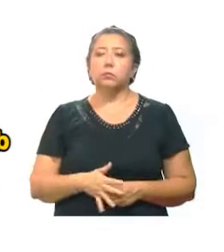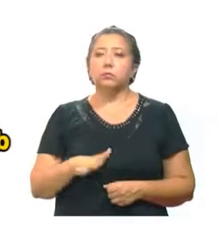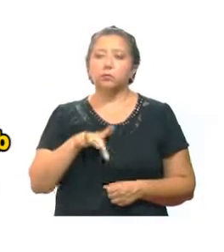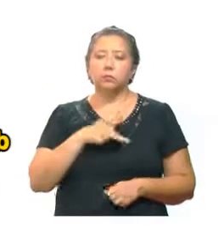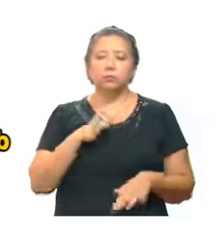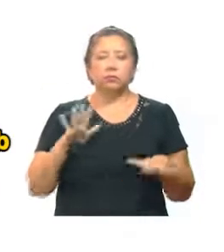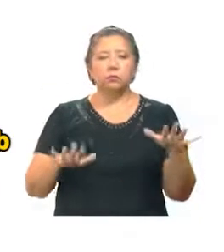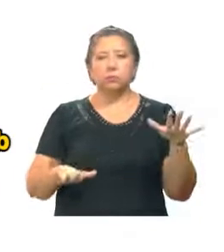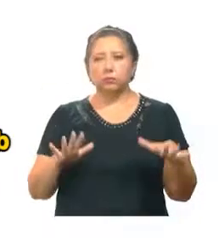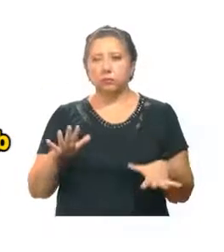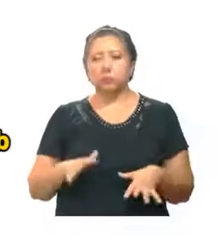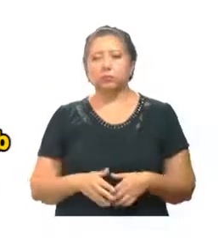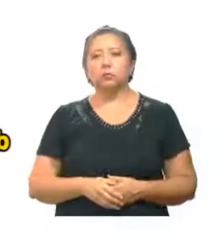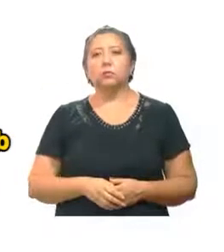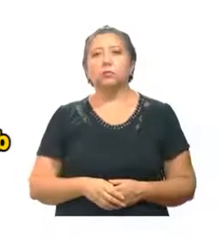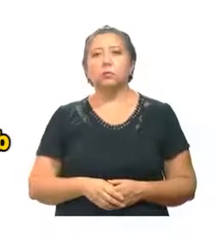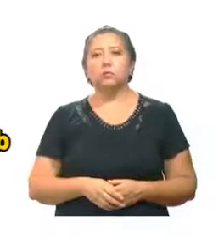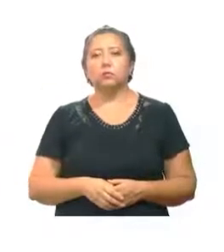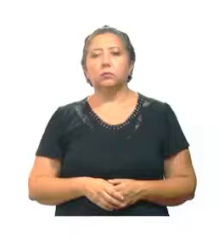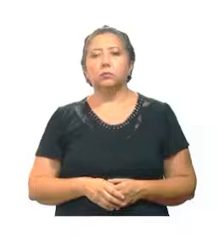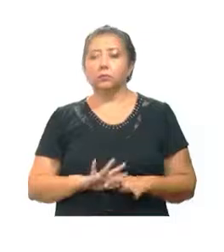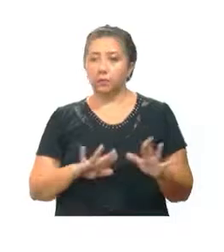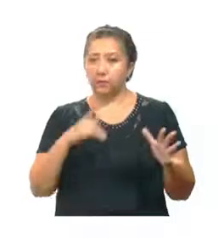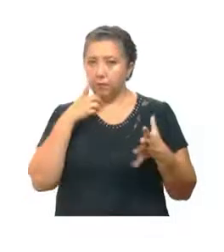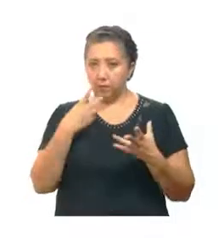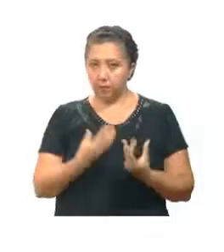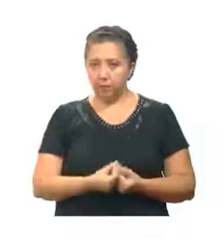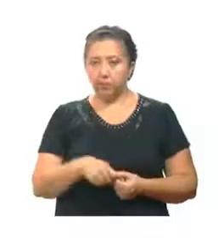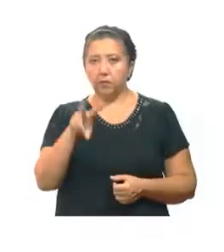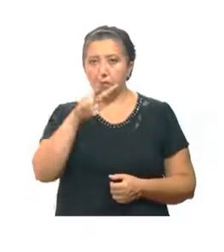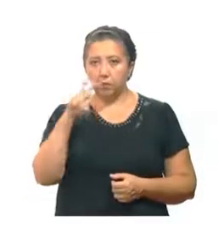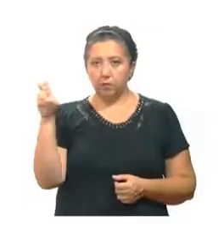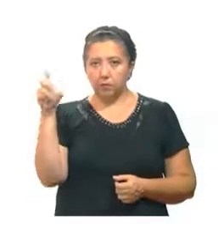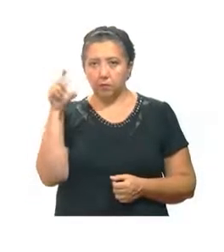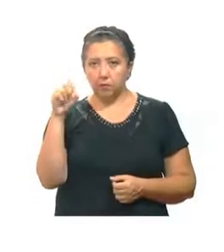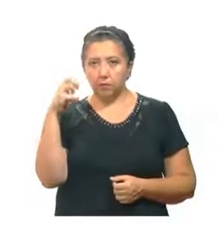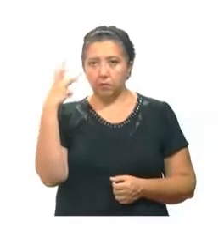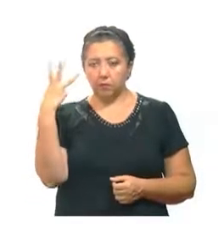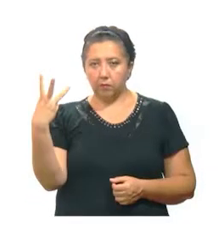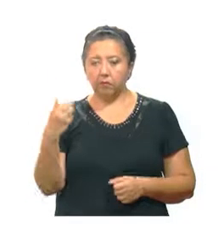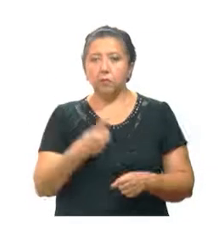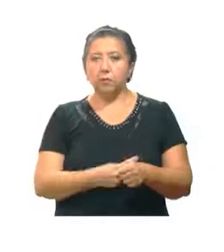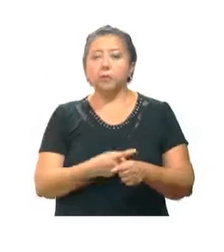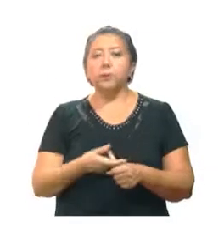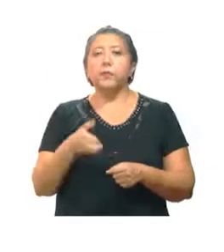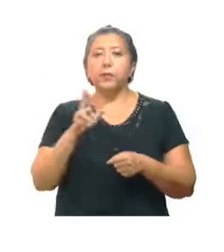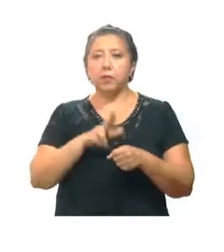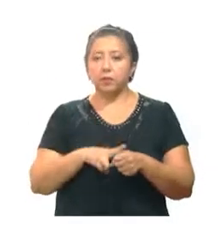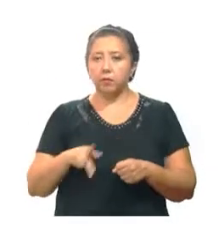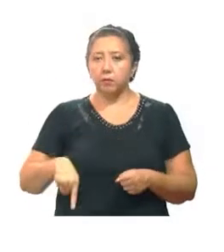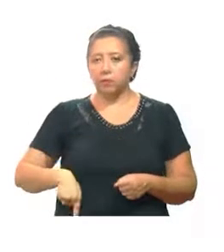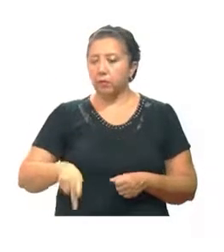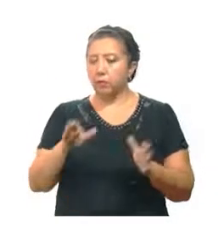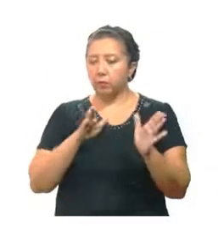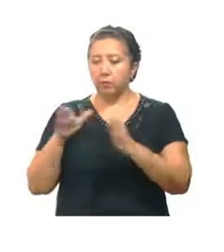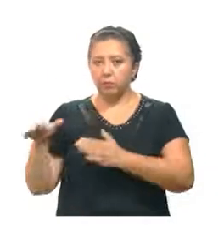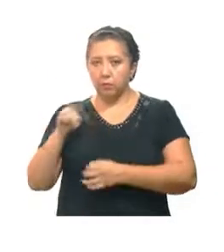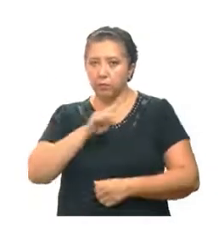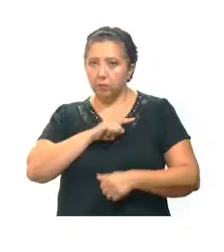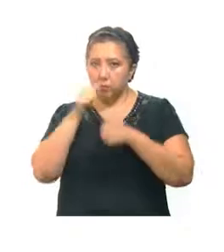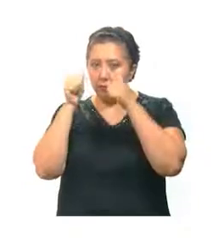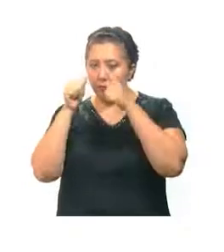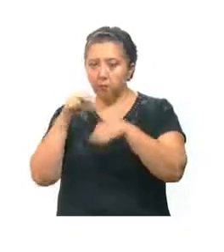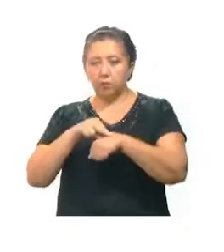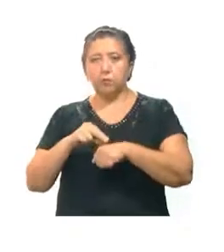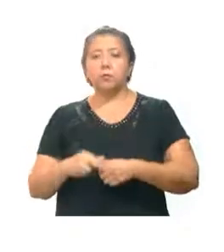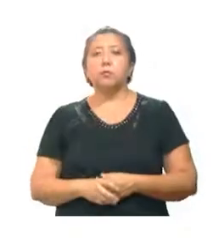Yucatán. Presentan síntomas leves. Como ya mencionamos, 223 de los casos positivos están en hospitales